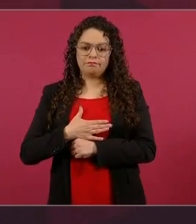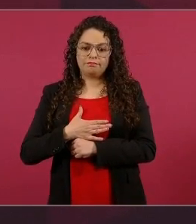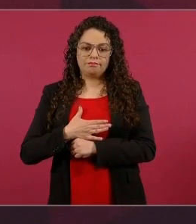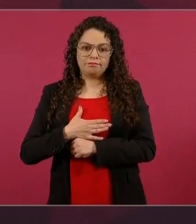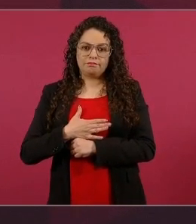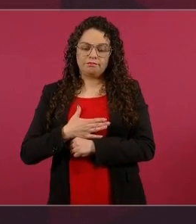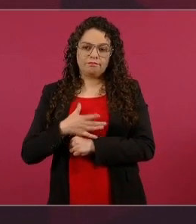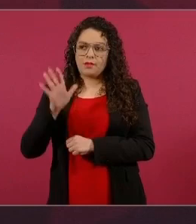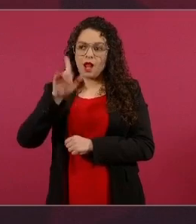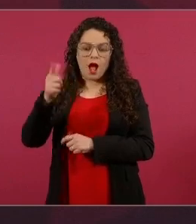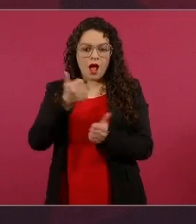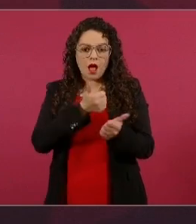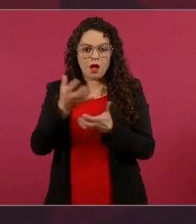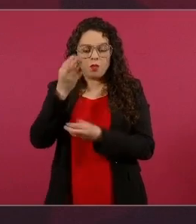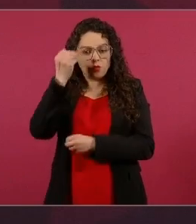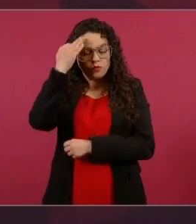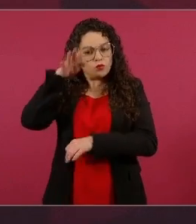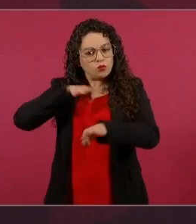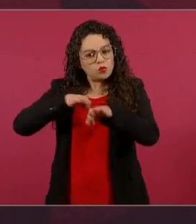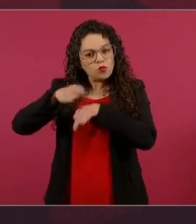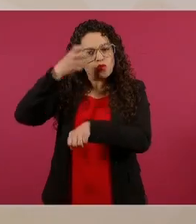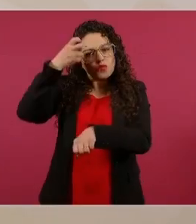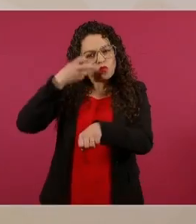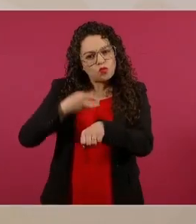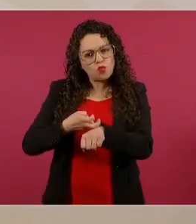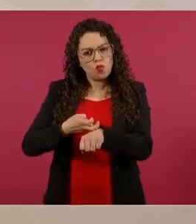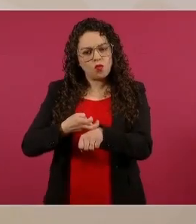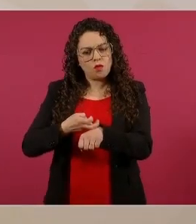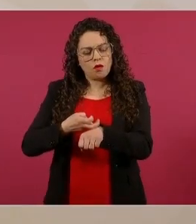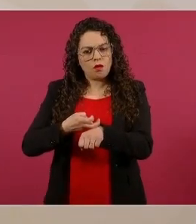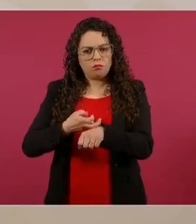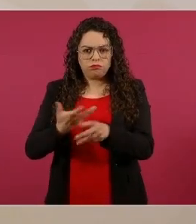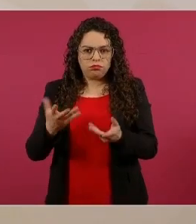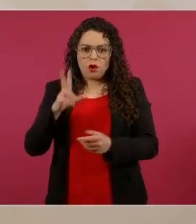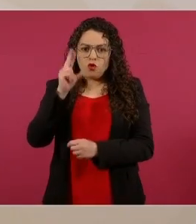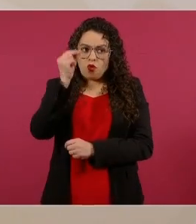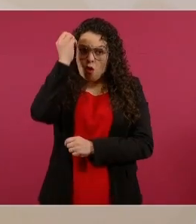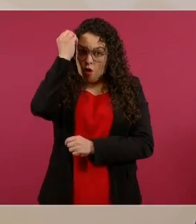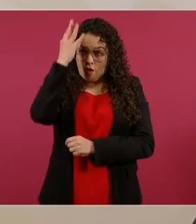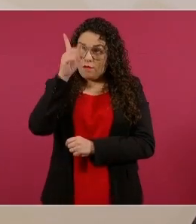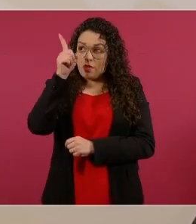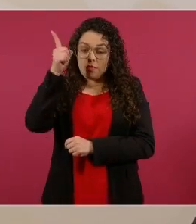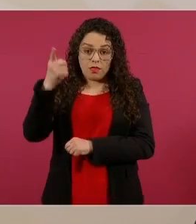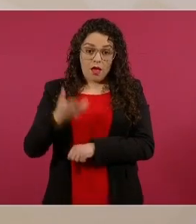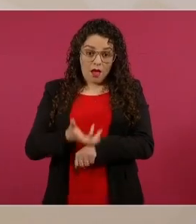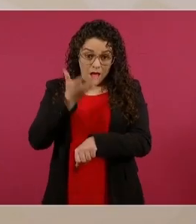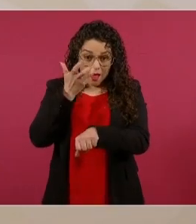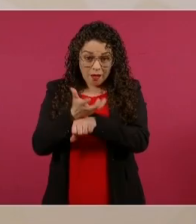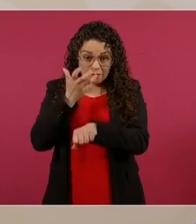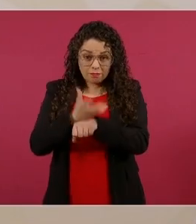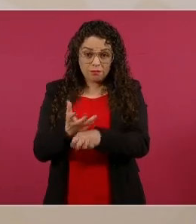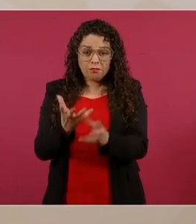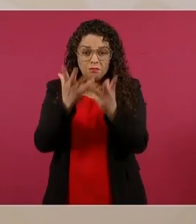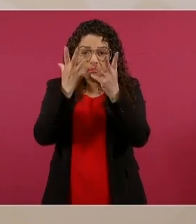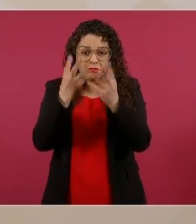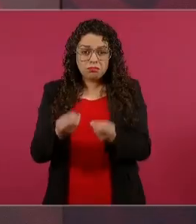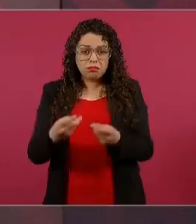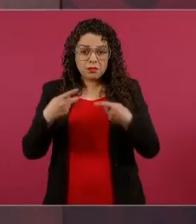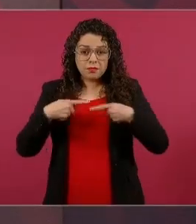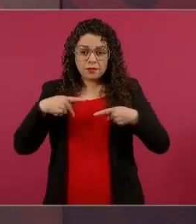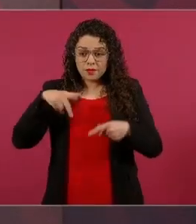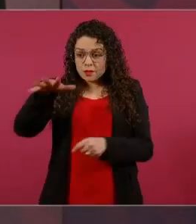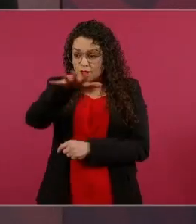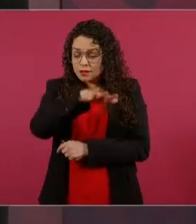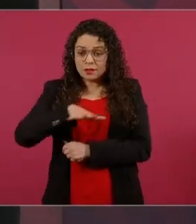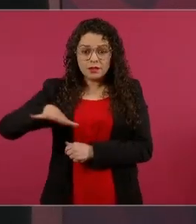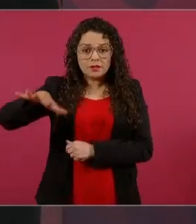se olvide que Estados Unidos es un país de migrantes la grandeza